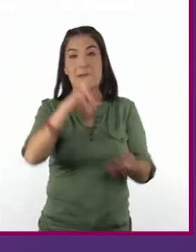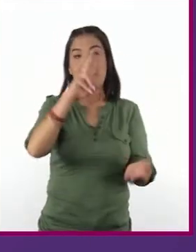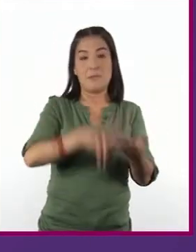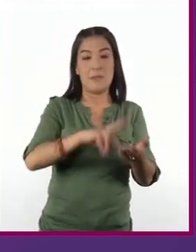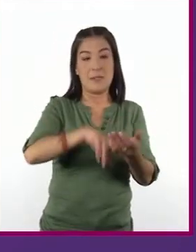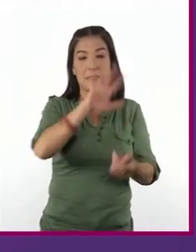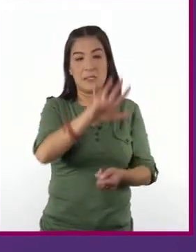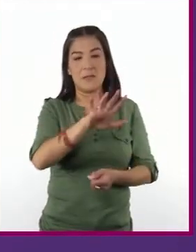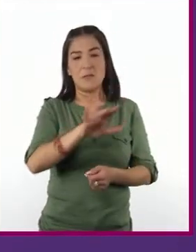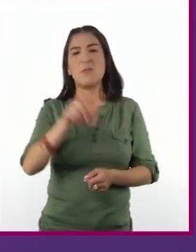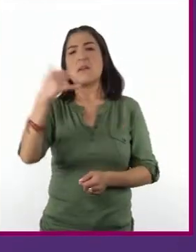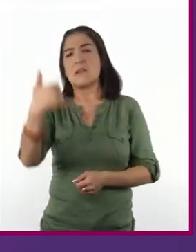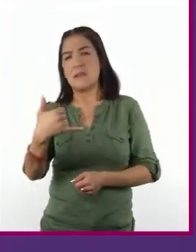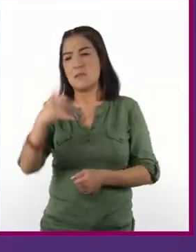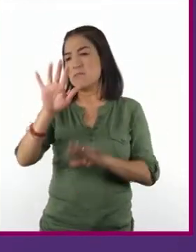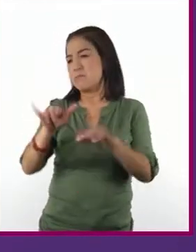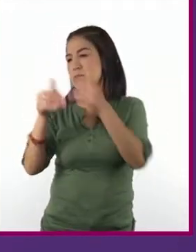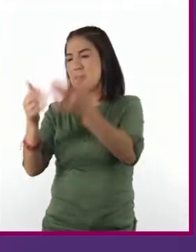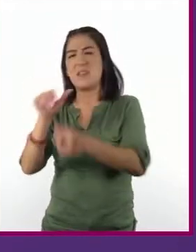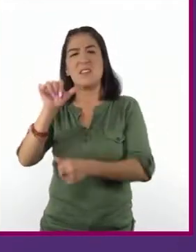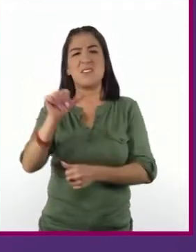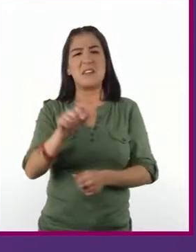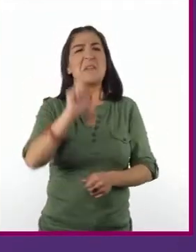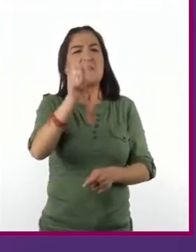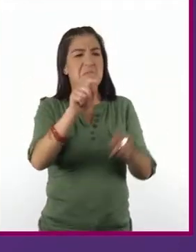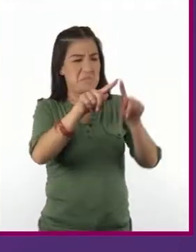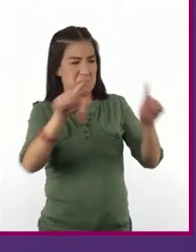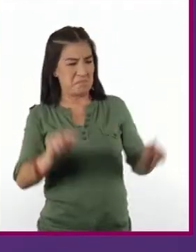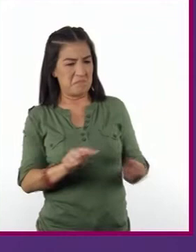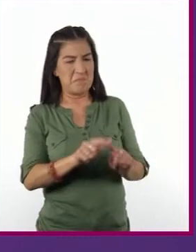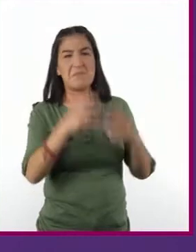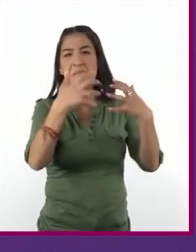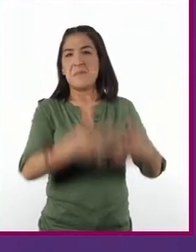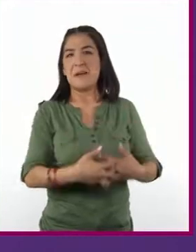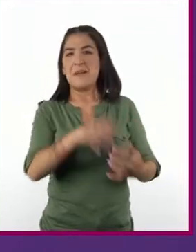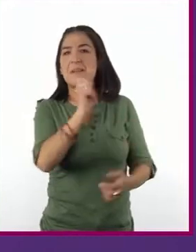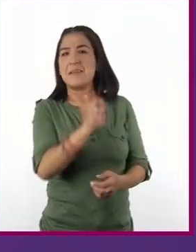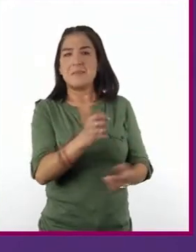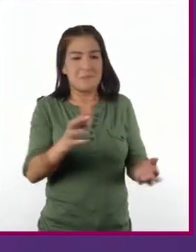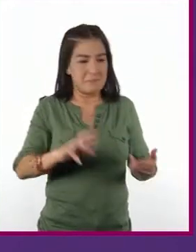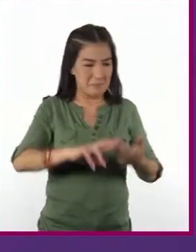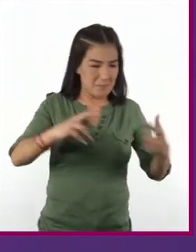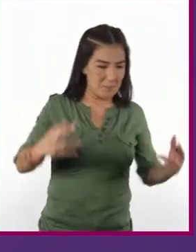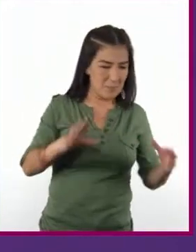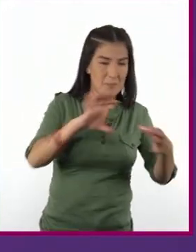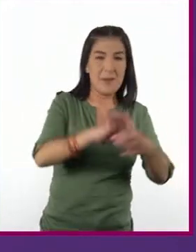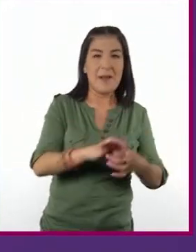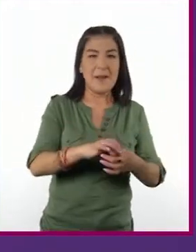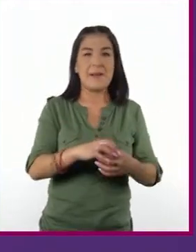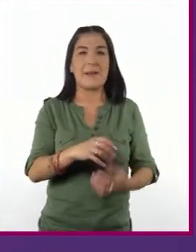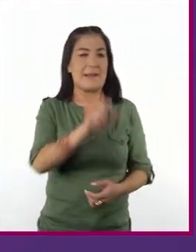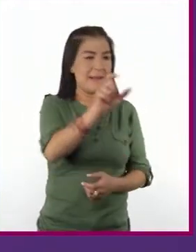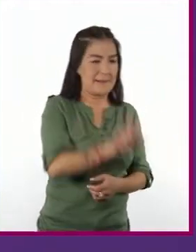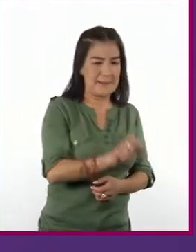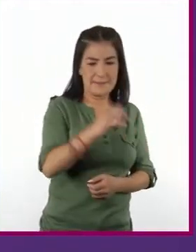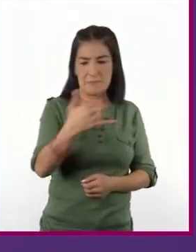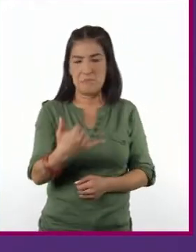16. ¿Qué está haciendo la máquina? ¿Cuál es la relación funcional entre los conjuntos x y